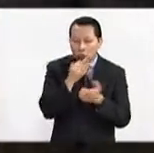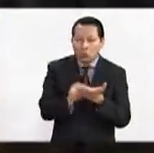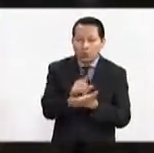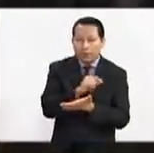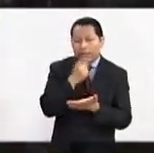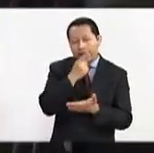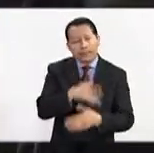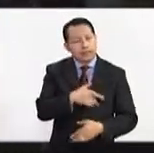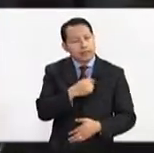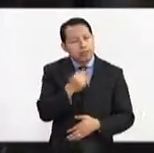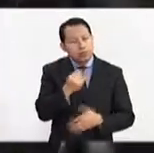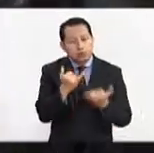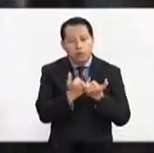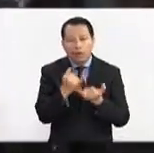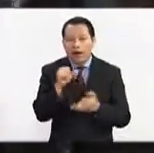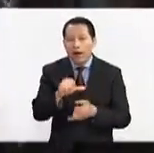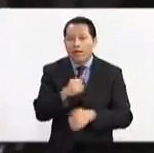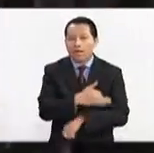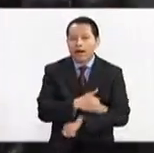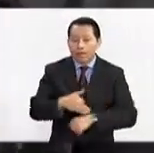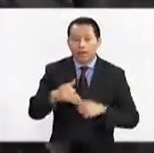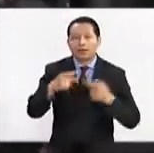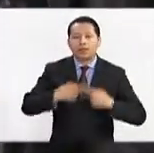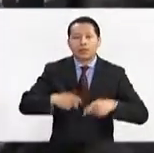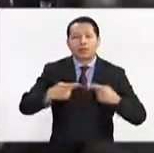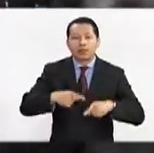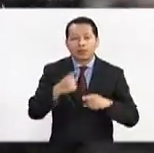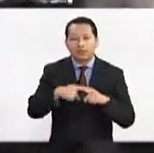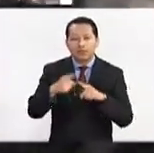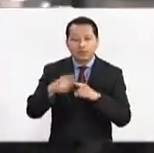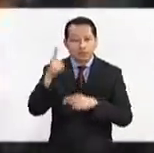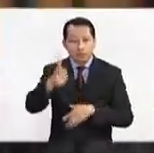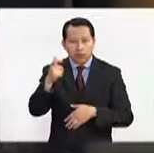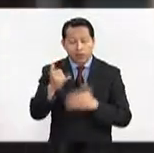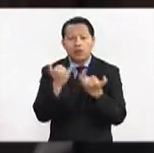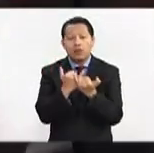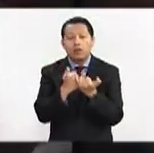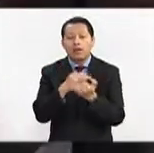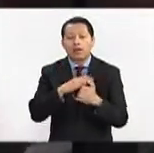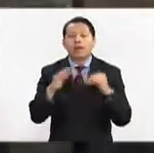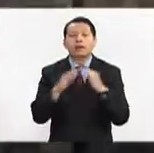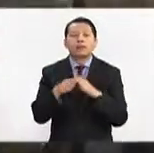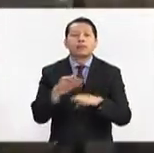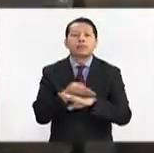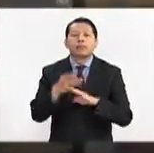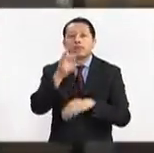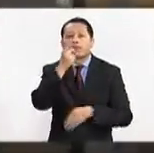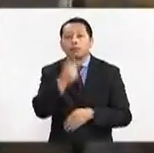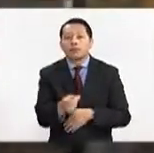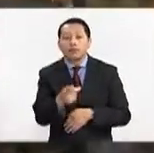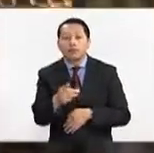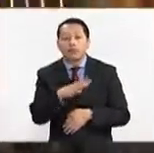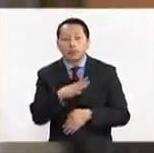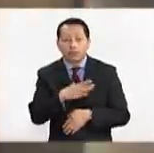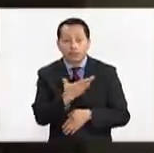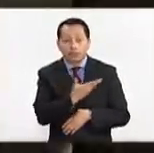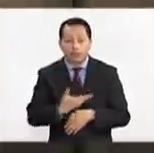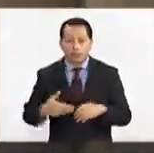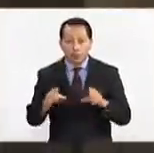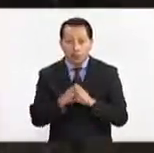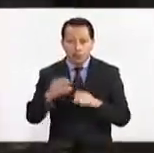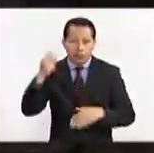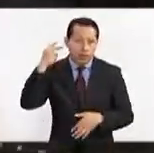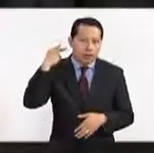condolencias y simpatías a las víctimas y familiares del tiroteo. Un funcionario de la Casa Blanca dijo que a raíz de este incidente, el